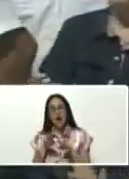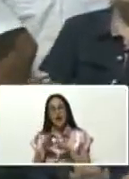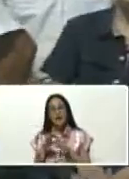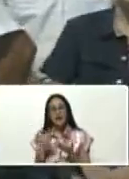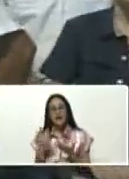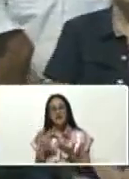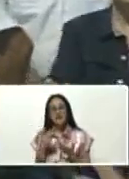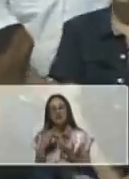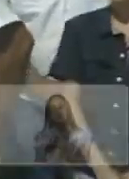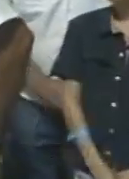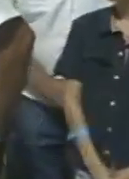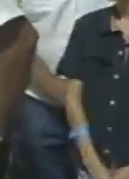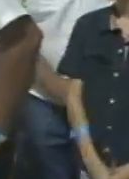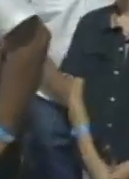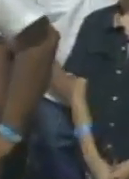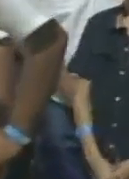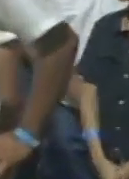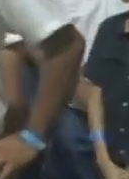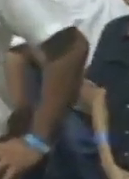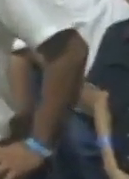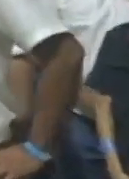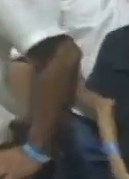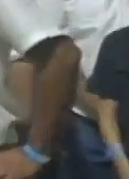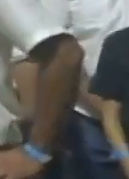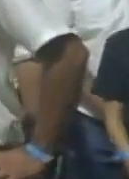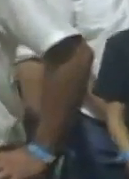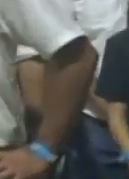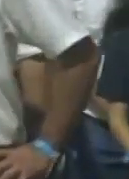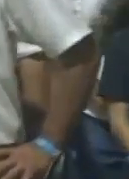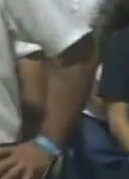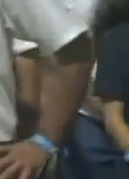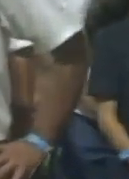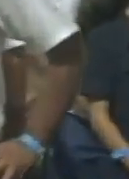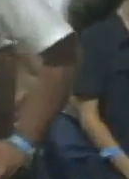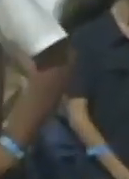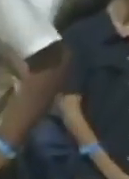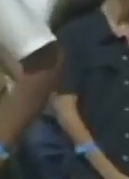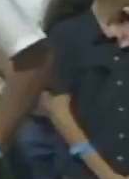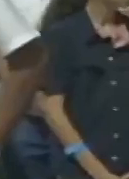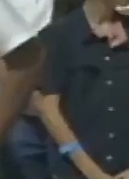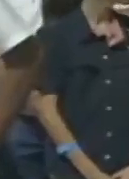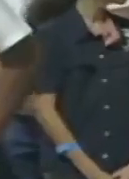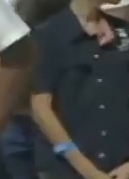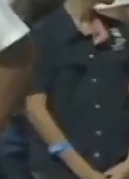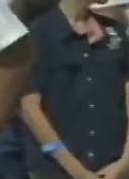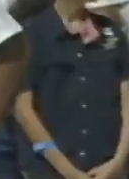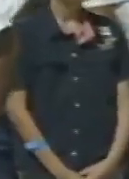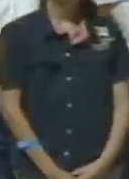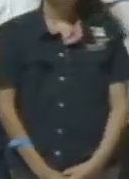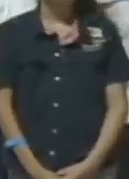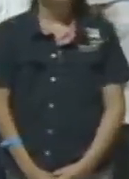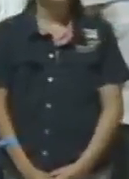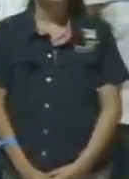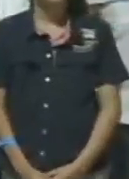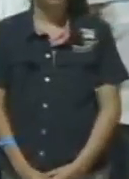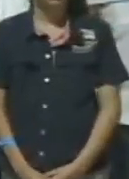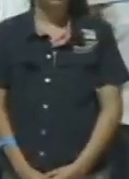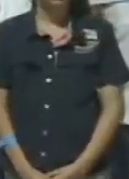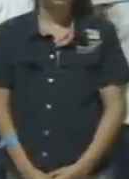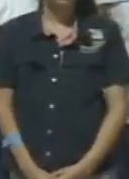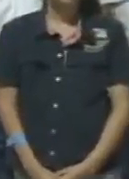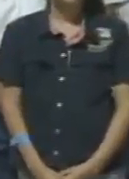definitivamente estamos apuntalando a la economía. Ya ese mango que se veía en las calles, ya ese mango que se... de ser un problema ambiental, se convirtió en un problema de